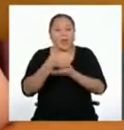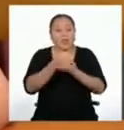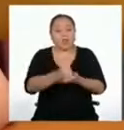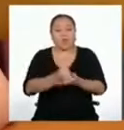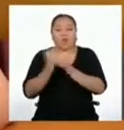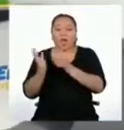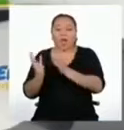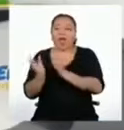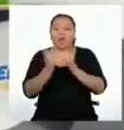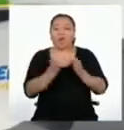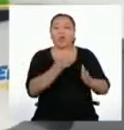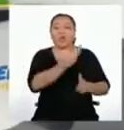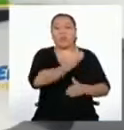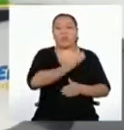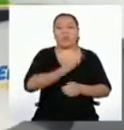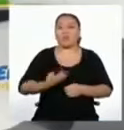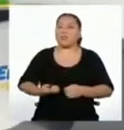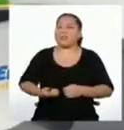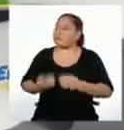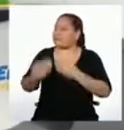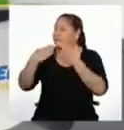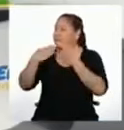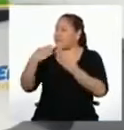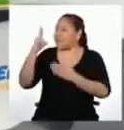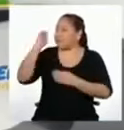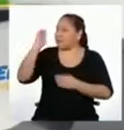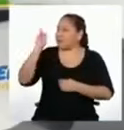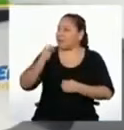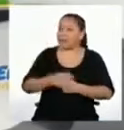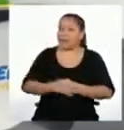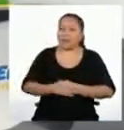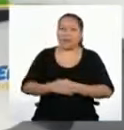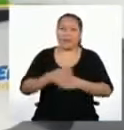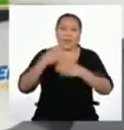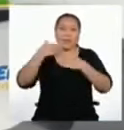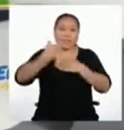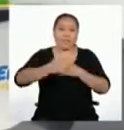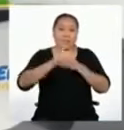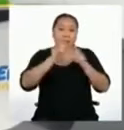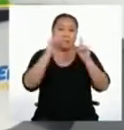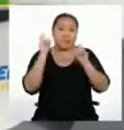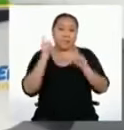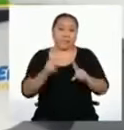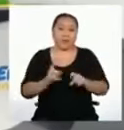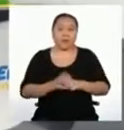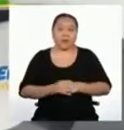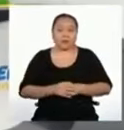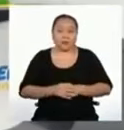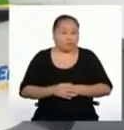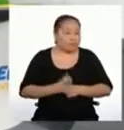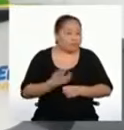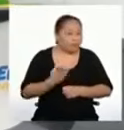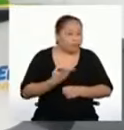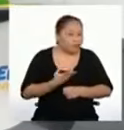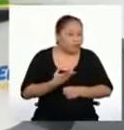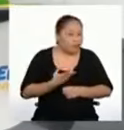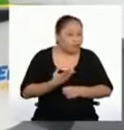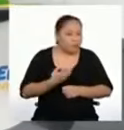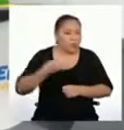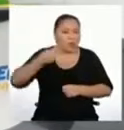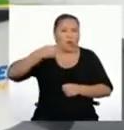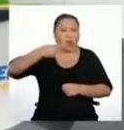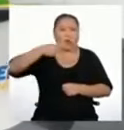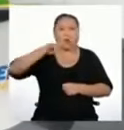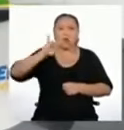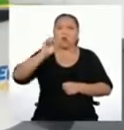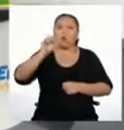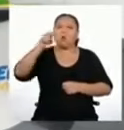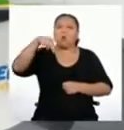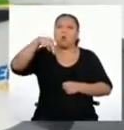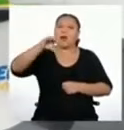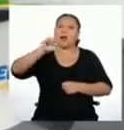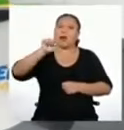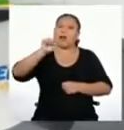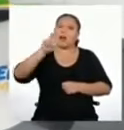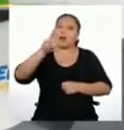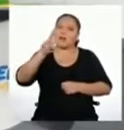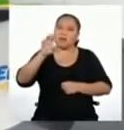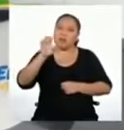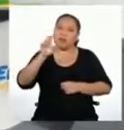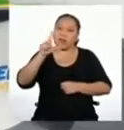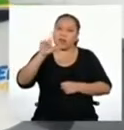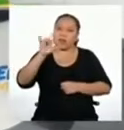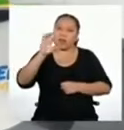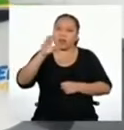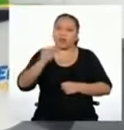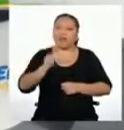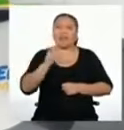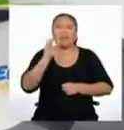nuestro Estado. Gracias, profe. La siguiente pregunta llega desde Huancavelica. Tania nos